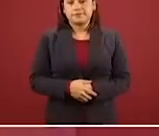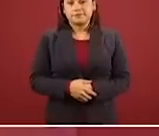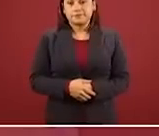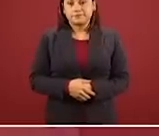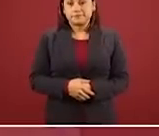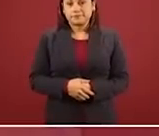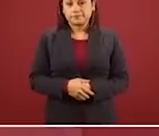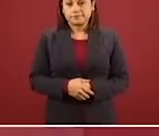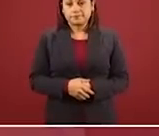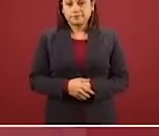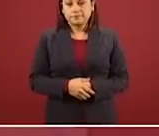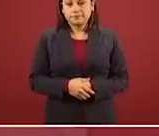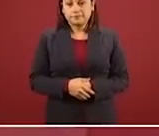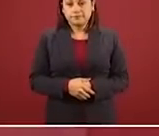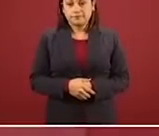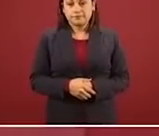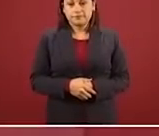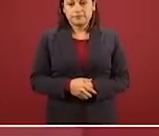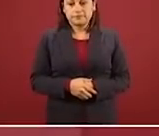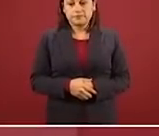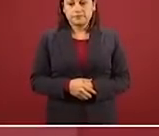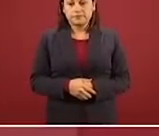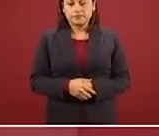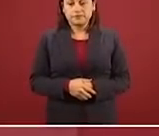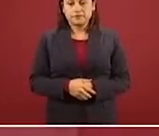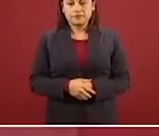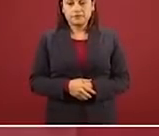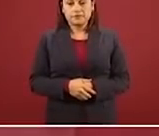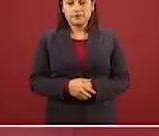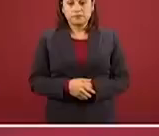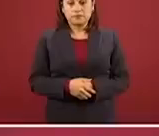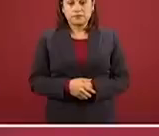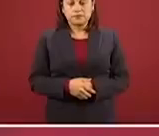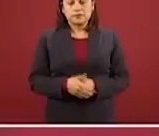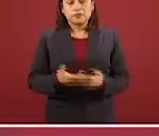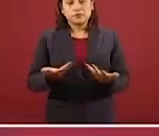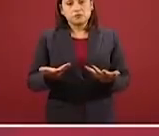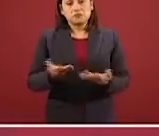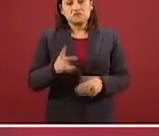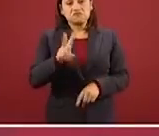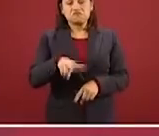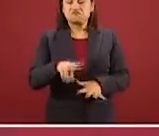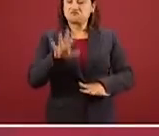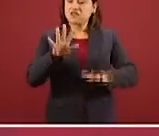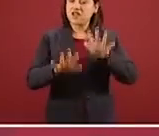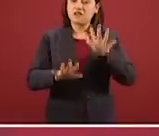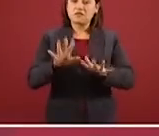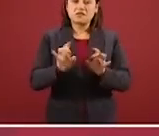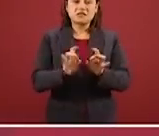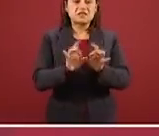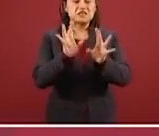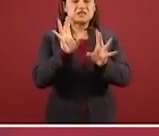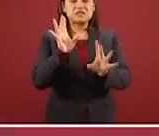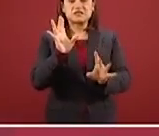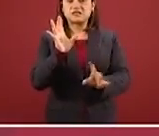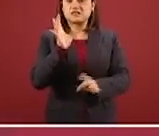A veces no es posible, duele mucho